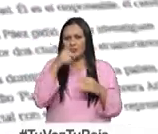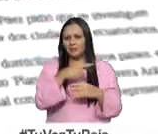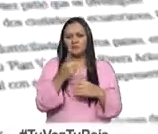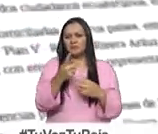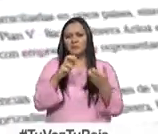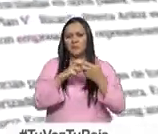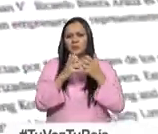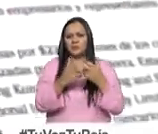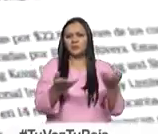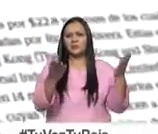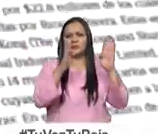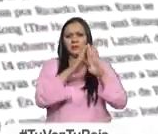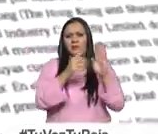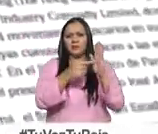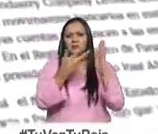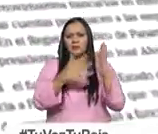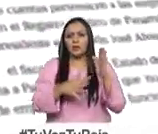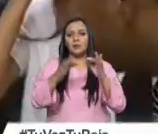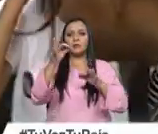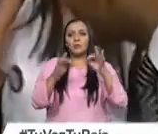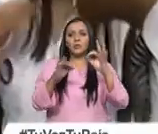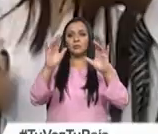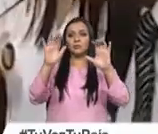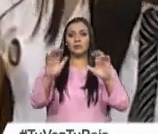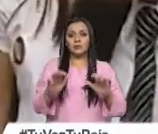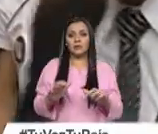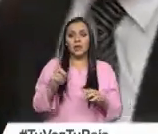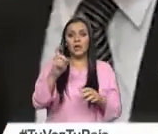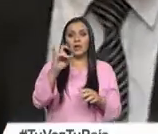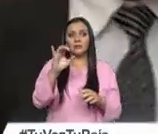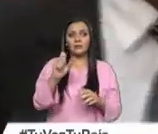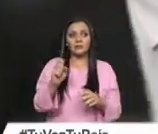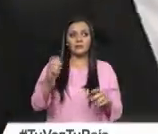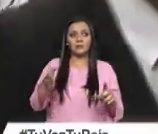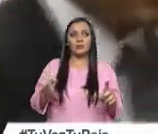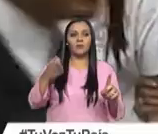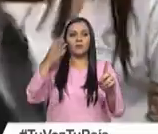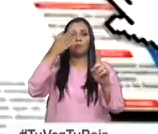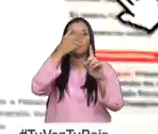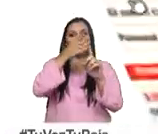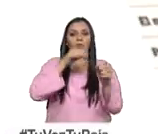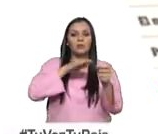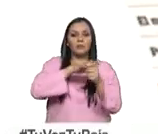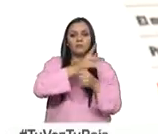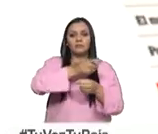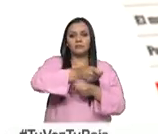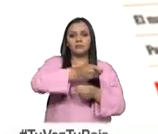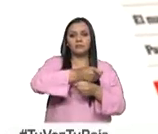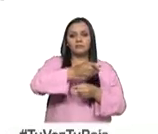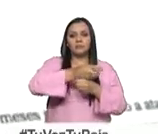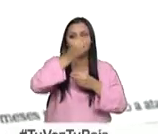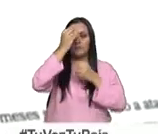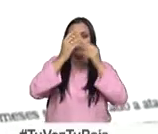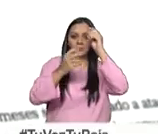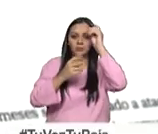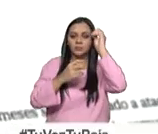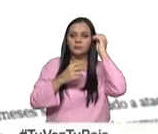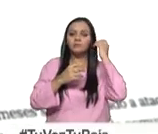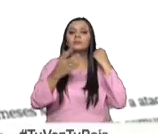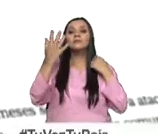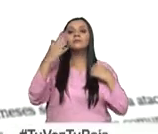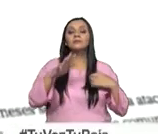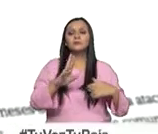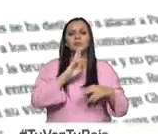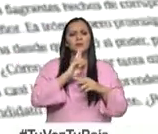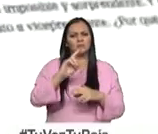que el secretario jurídico de la presidencia ecuatoriana, Alexis Mera, trató de impedir que dicho informe se filtre. Luego de la